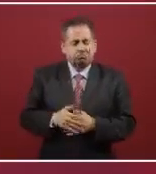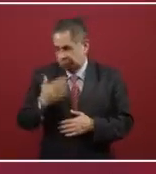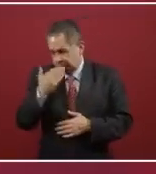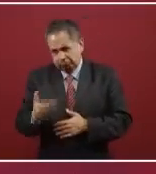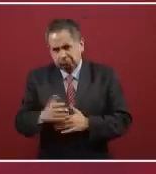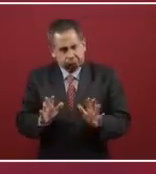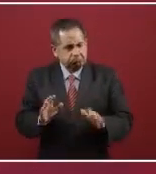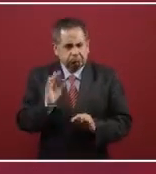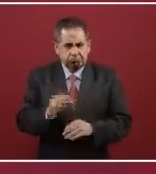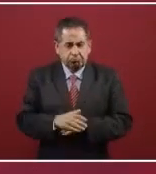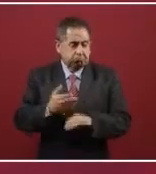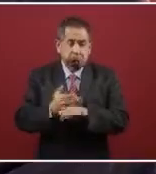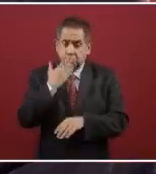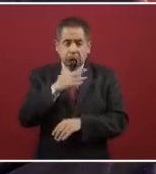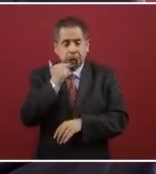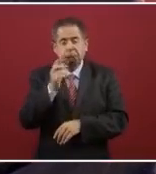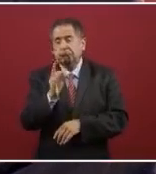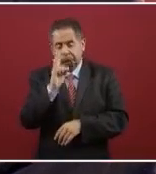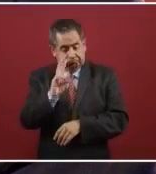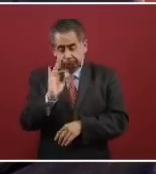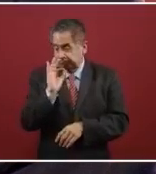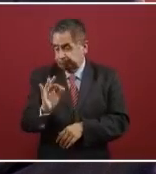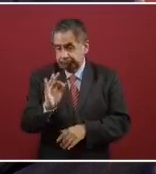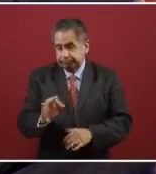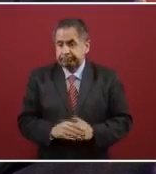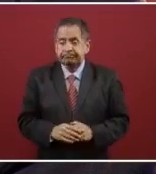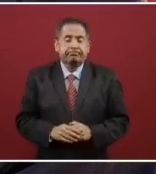Buena, muy buena.